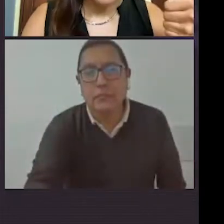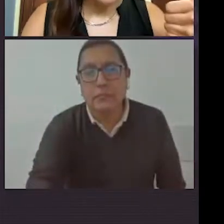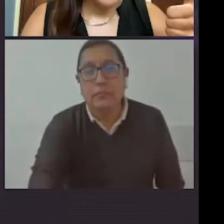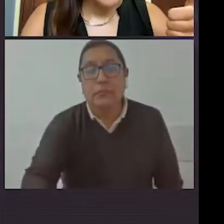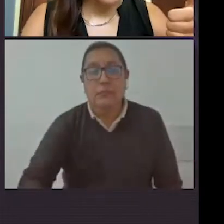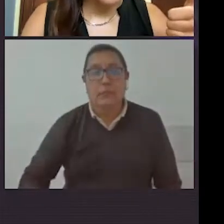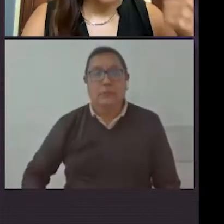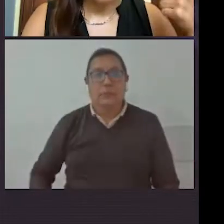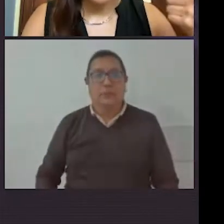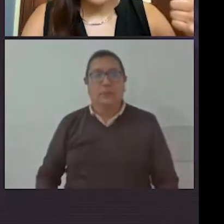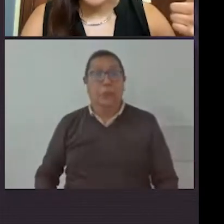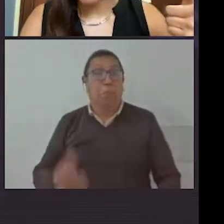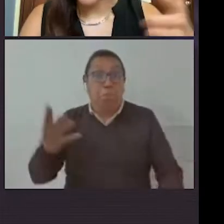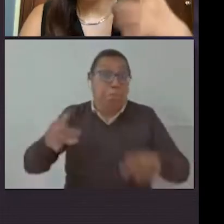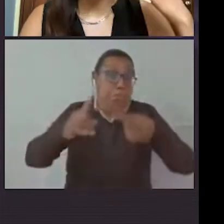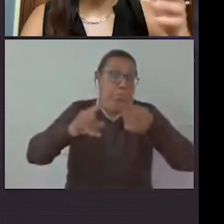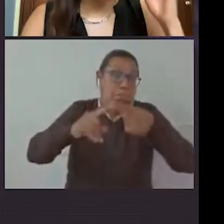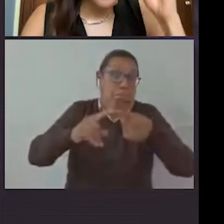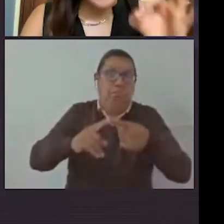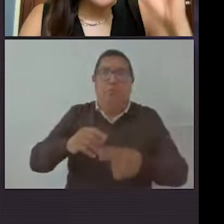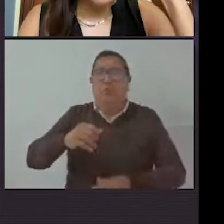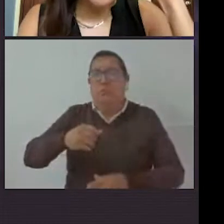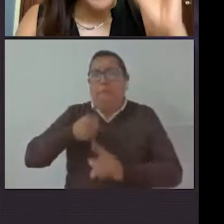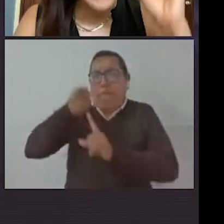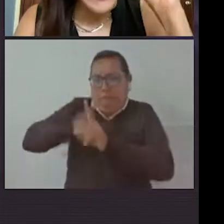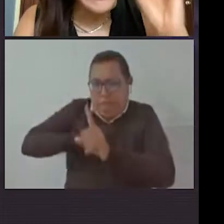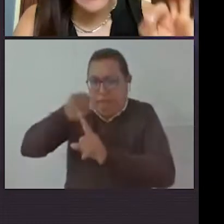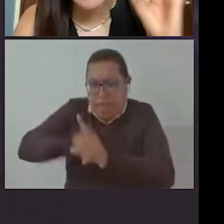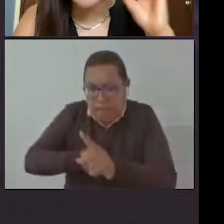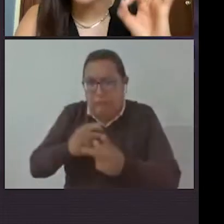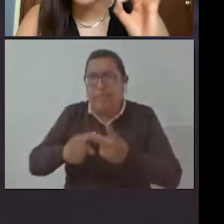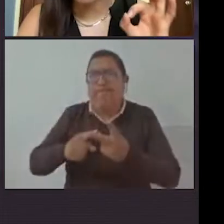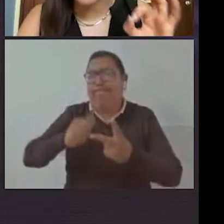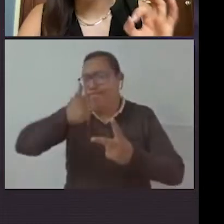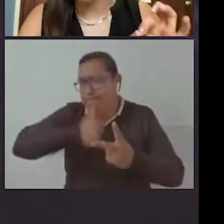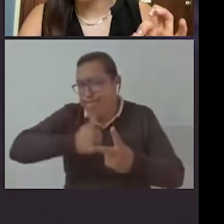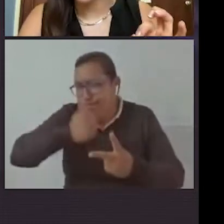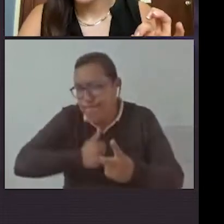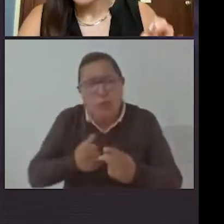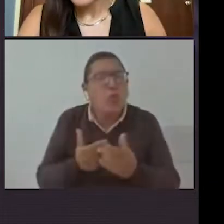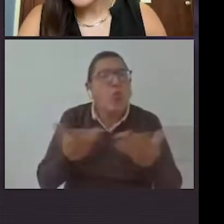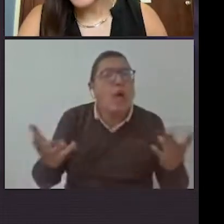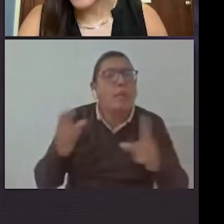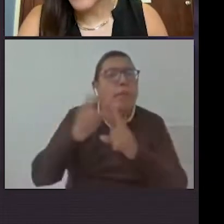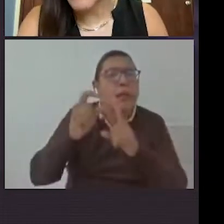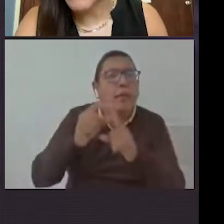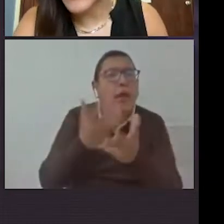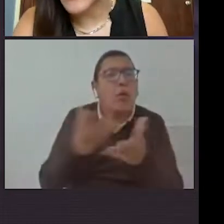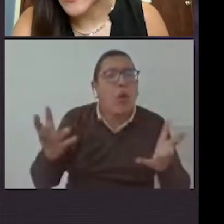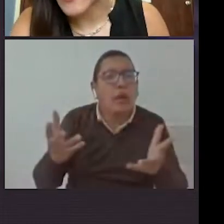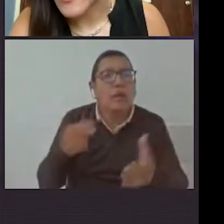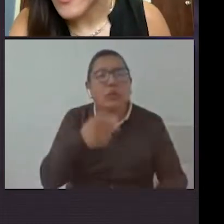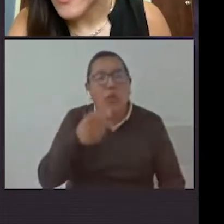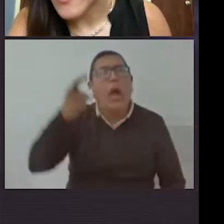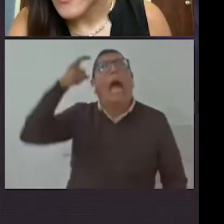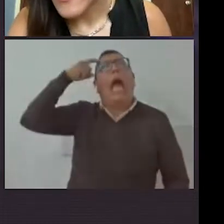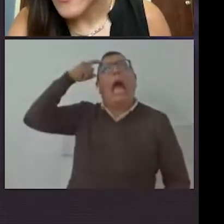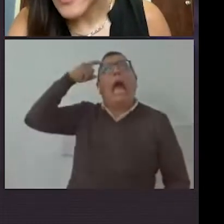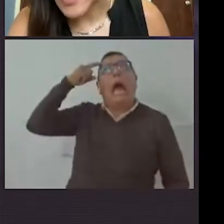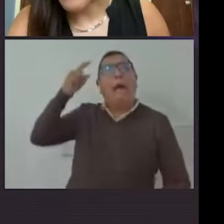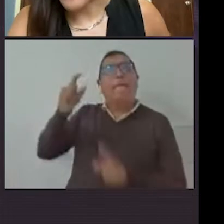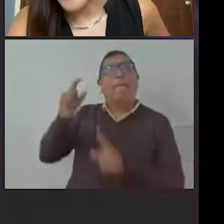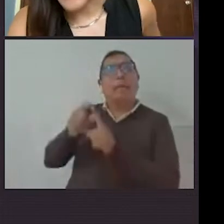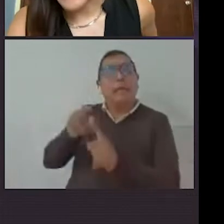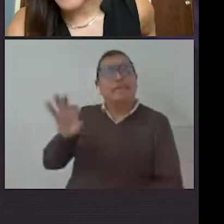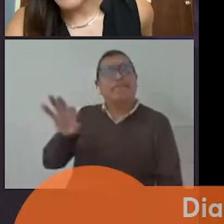ser perseverante, generar planes, no sé, ¿cuál es? Pero ¿cuál es la clave que no puede faltar y que no debe faltar?